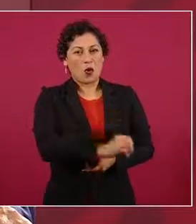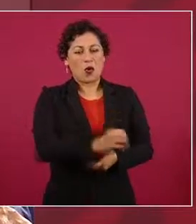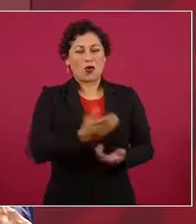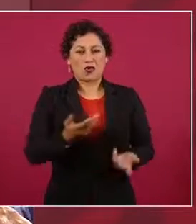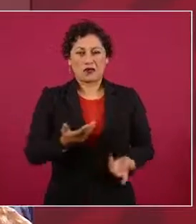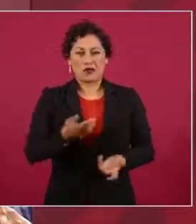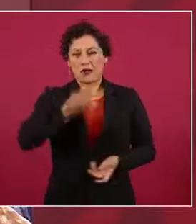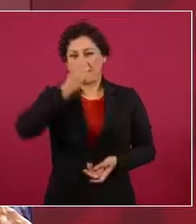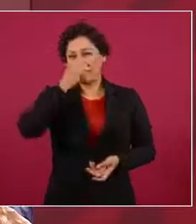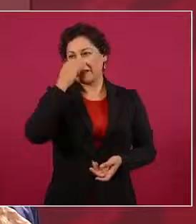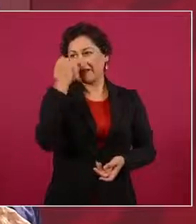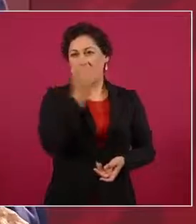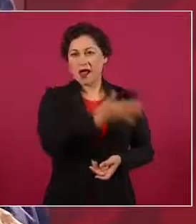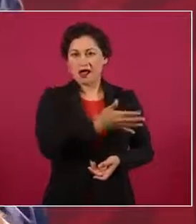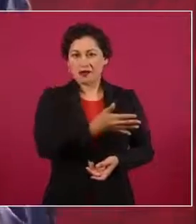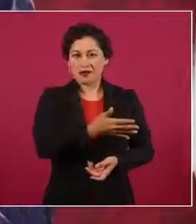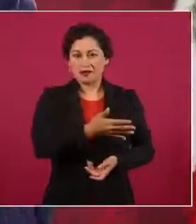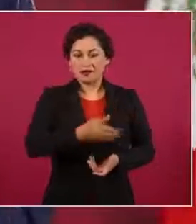insultan